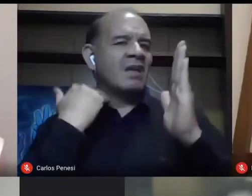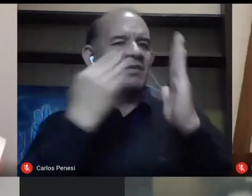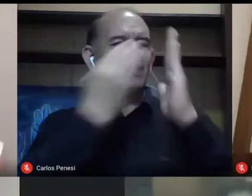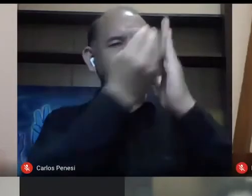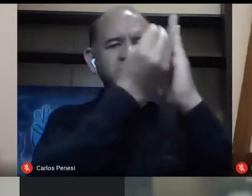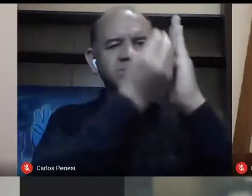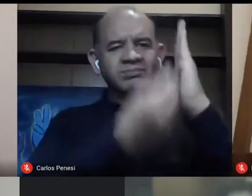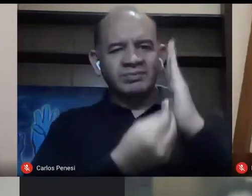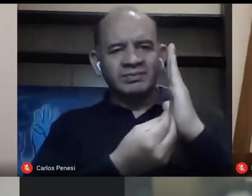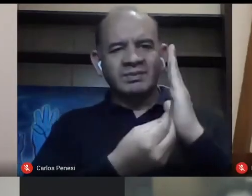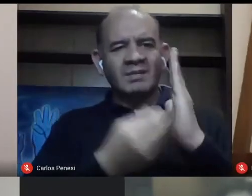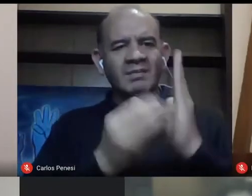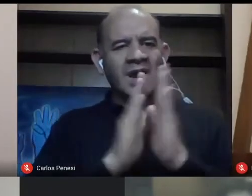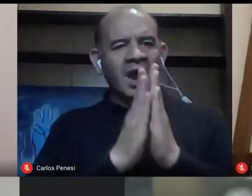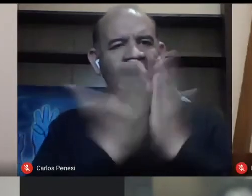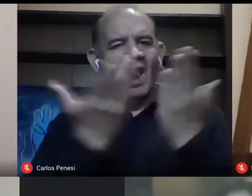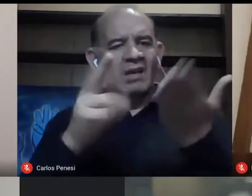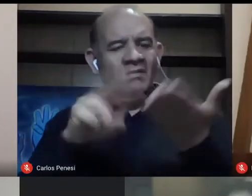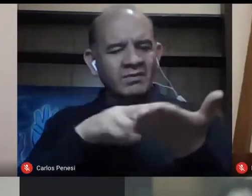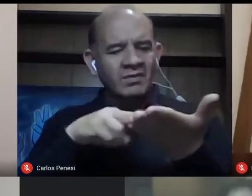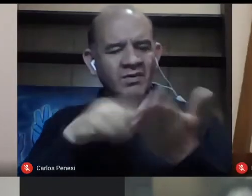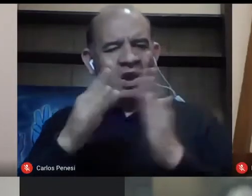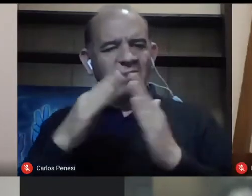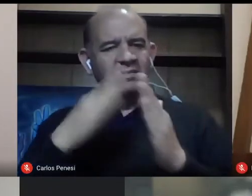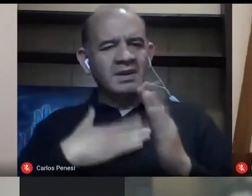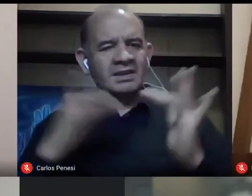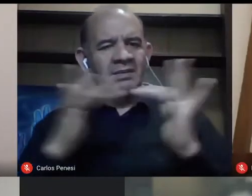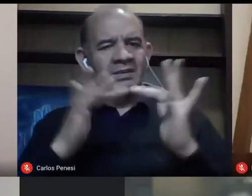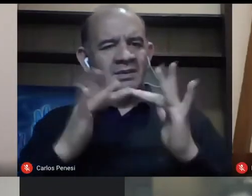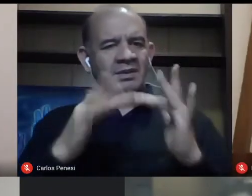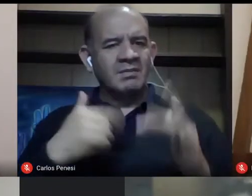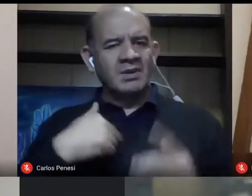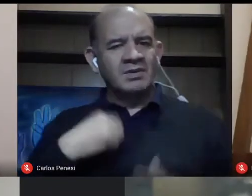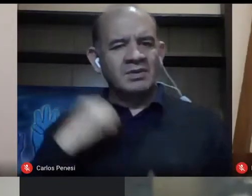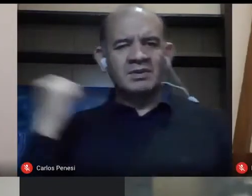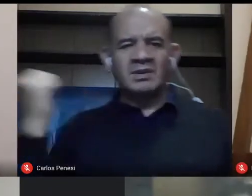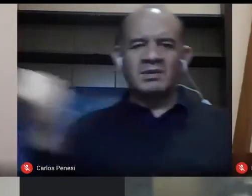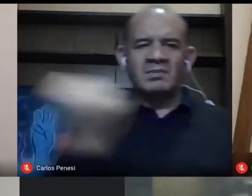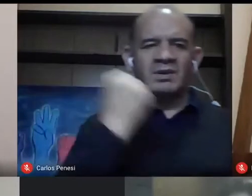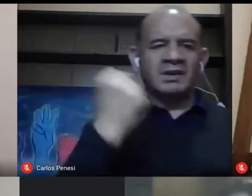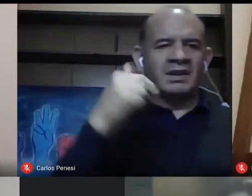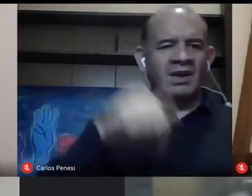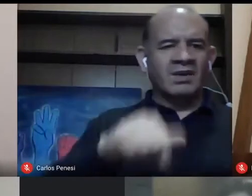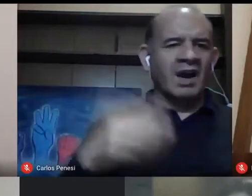natural y para nosotros realmente era inexistente.